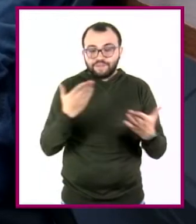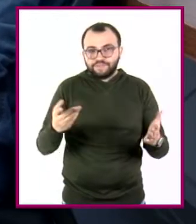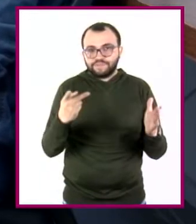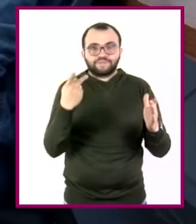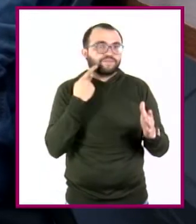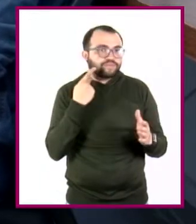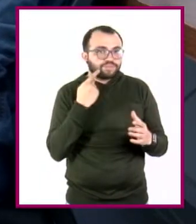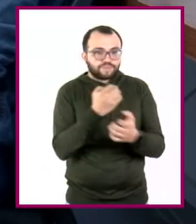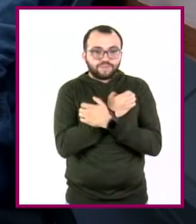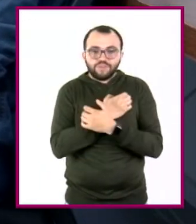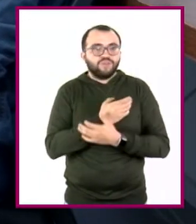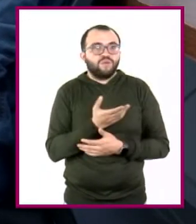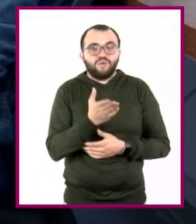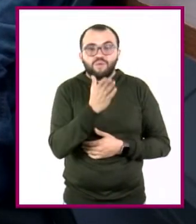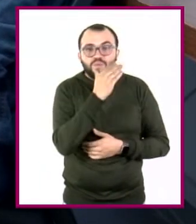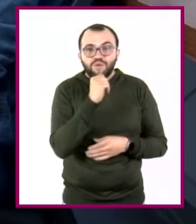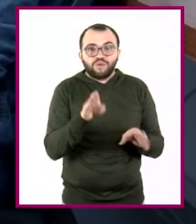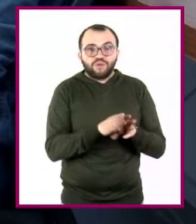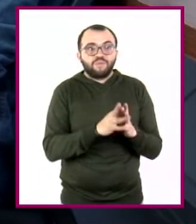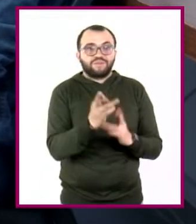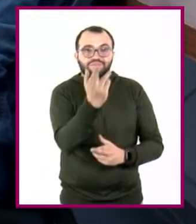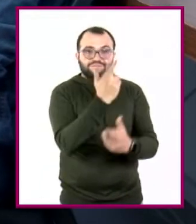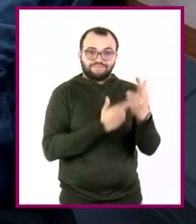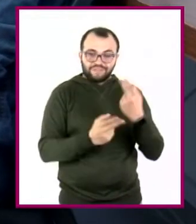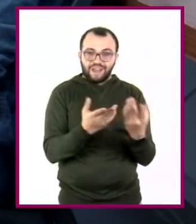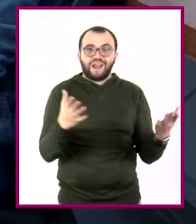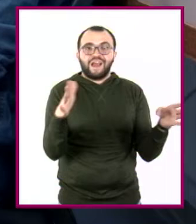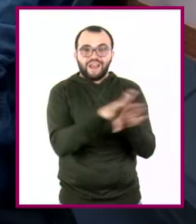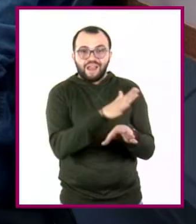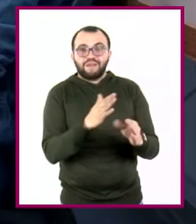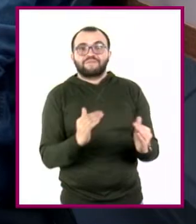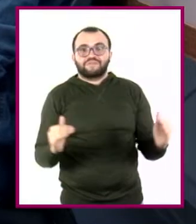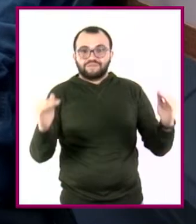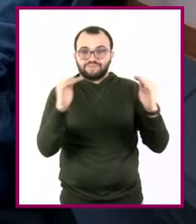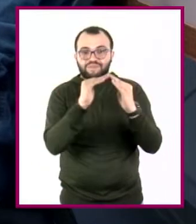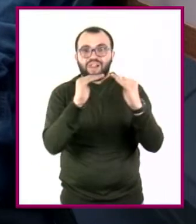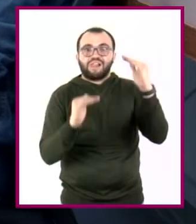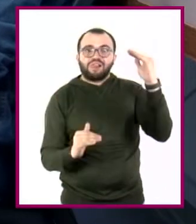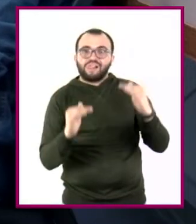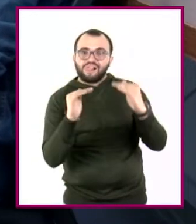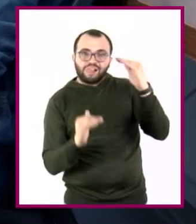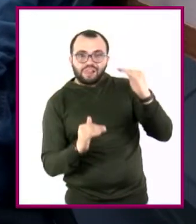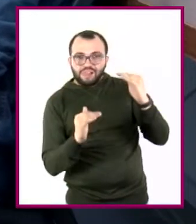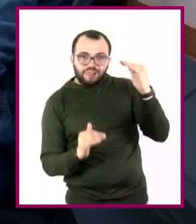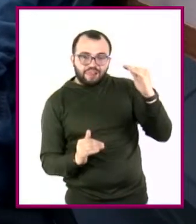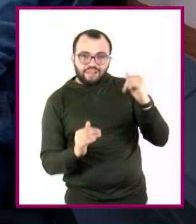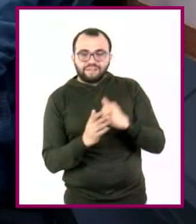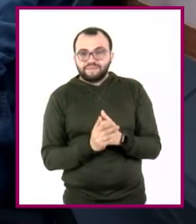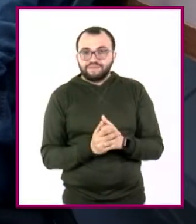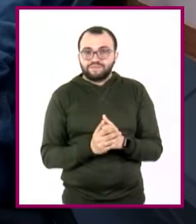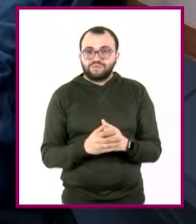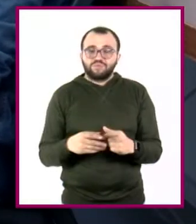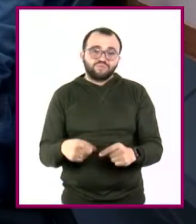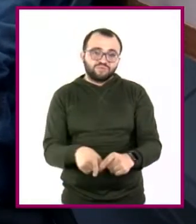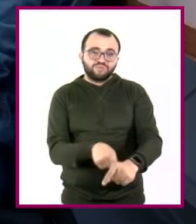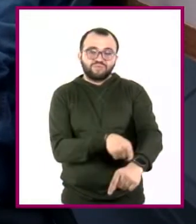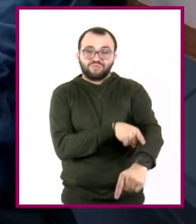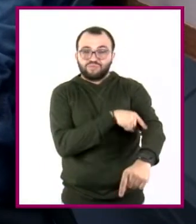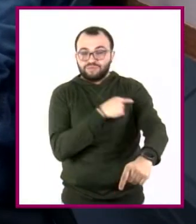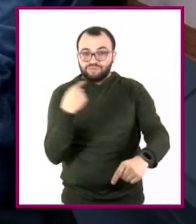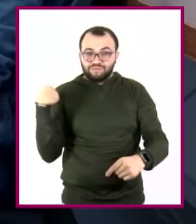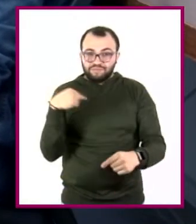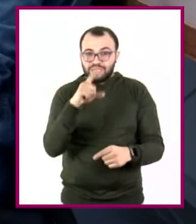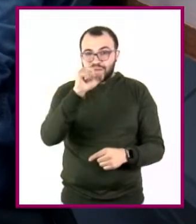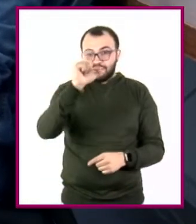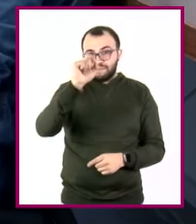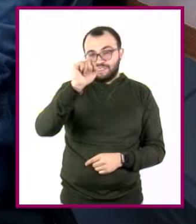país no han logrado revertir las profundas desigualdades existentes. Durante los últimos 25 años,